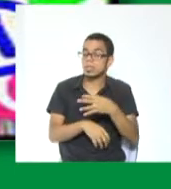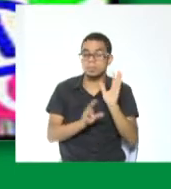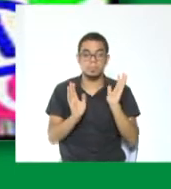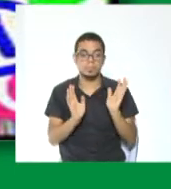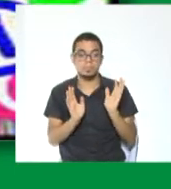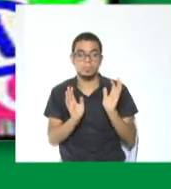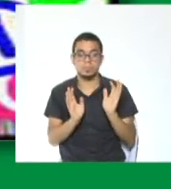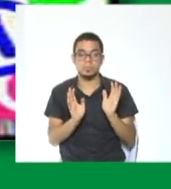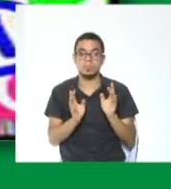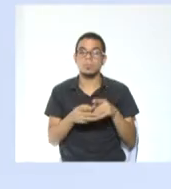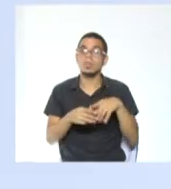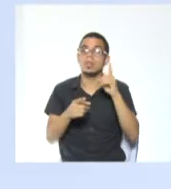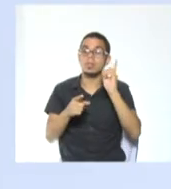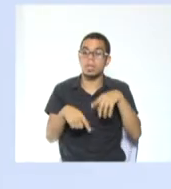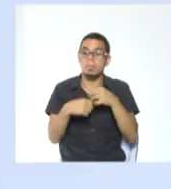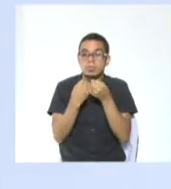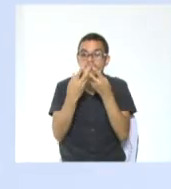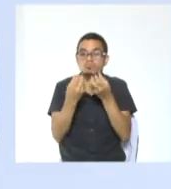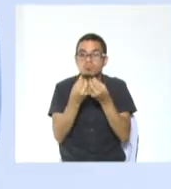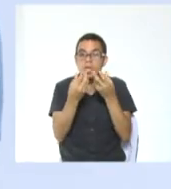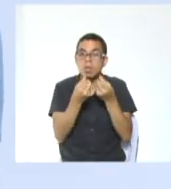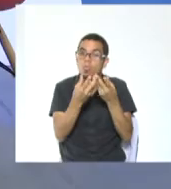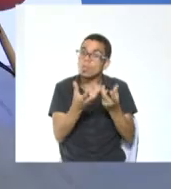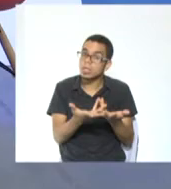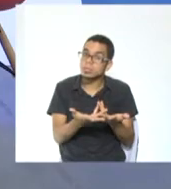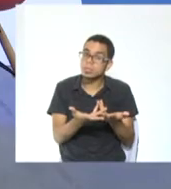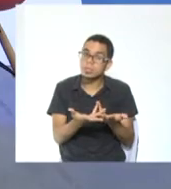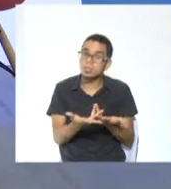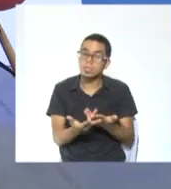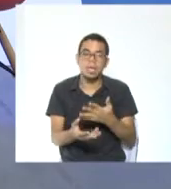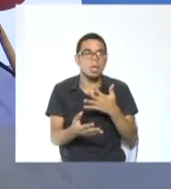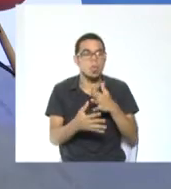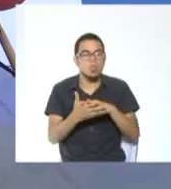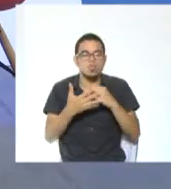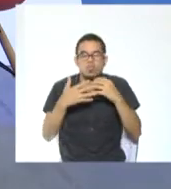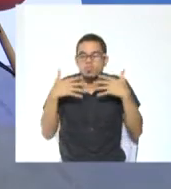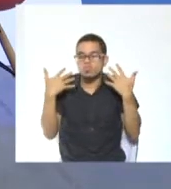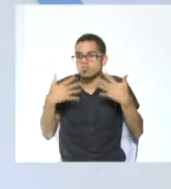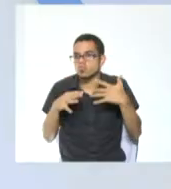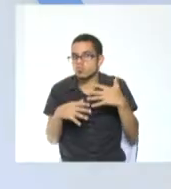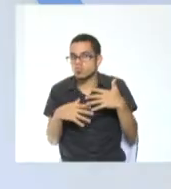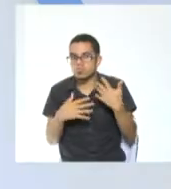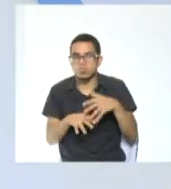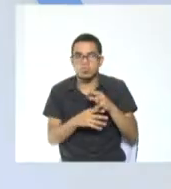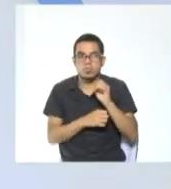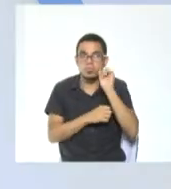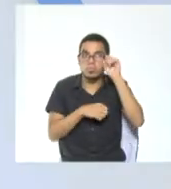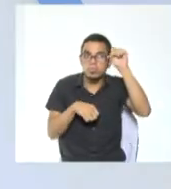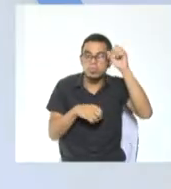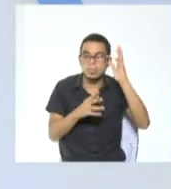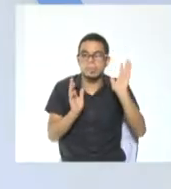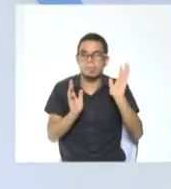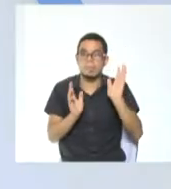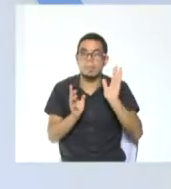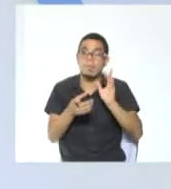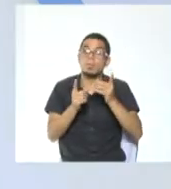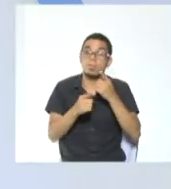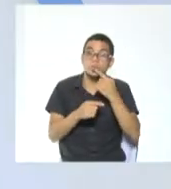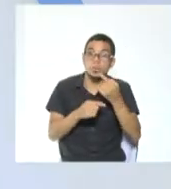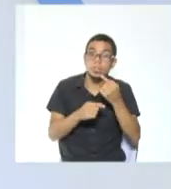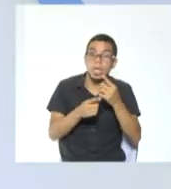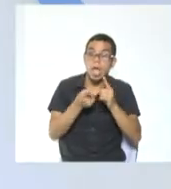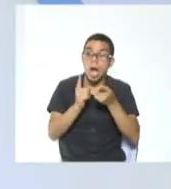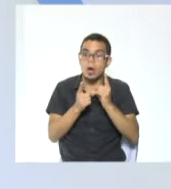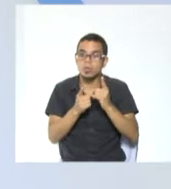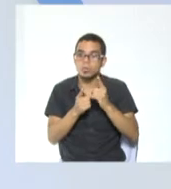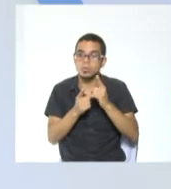relaciones de acontecimientos fantásticos, Heiler. Por eso es que se dice que puede, es a veces real o imaginario. Así es.